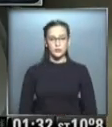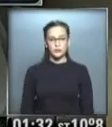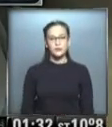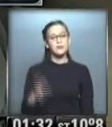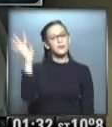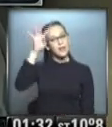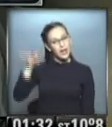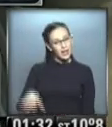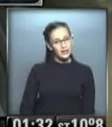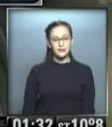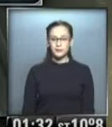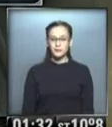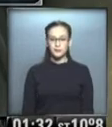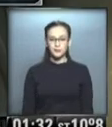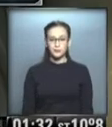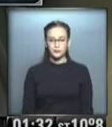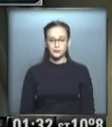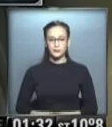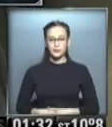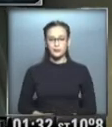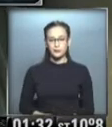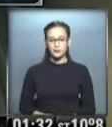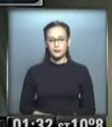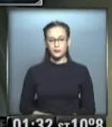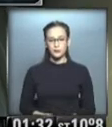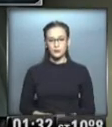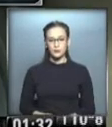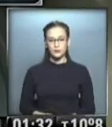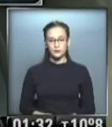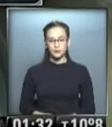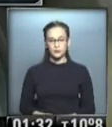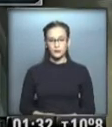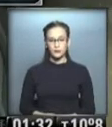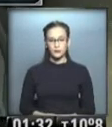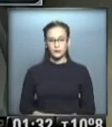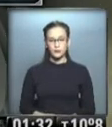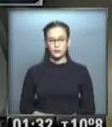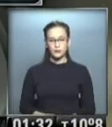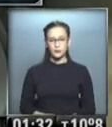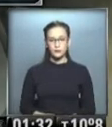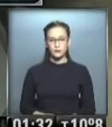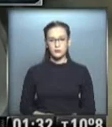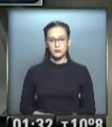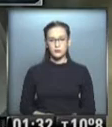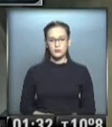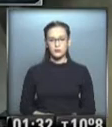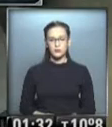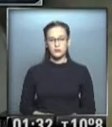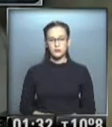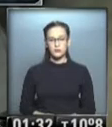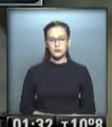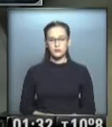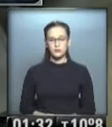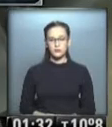A partir del 1 de septiembre pagarán ganancias desde los 15.000 pesos. Se eliminará la diferencia entre solteros